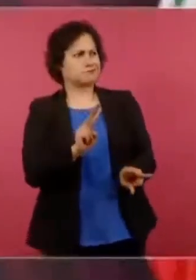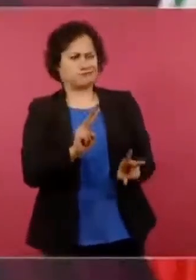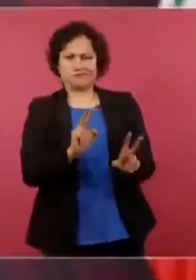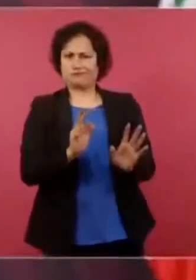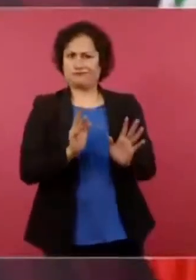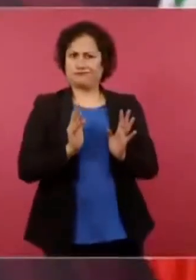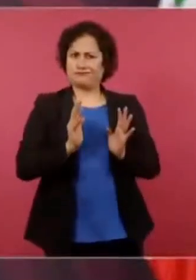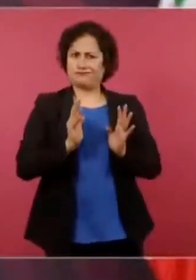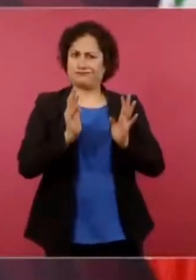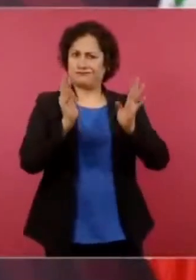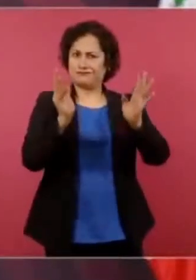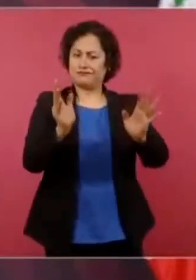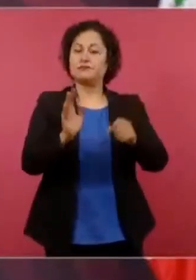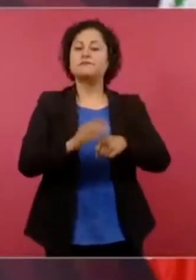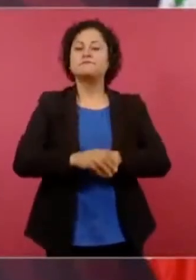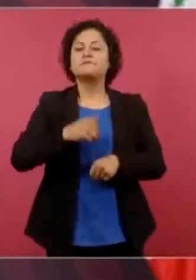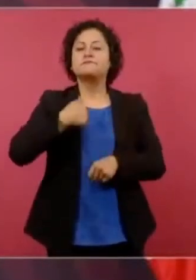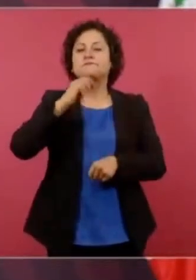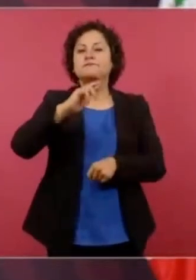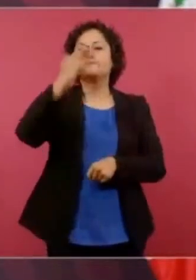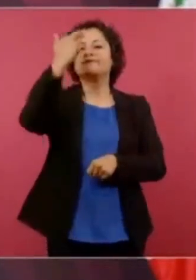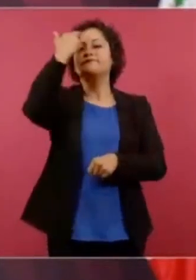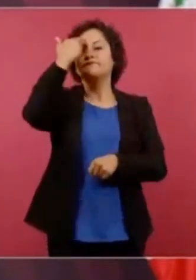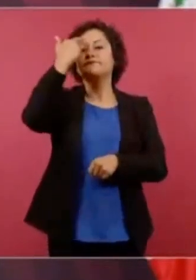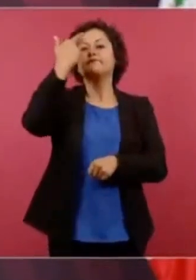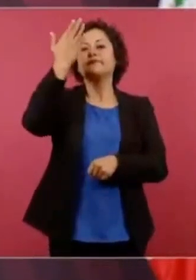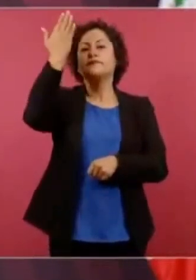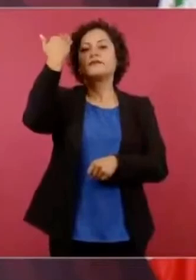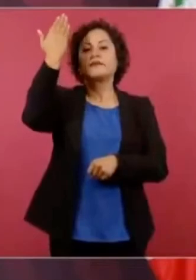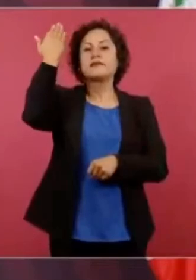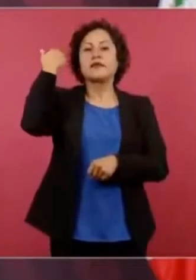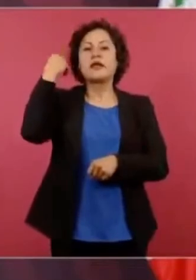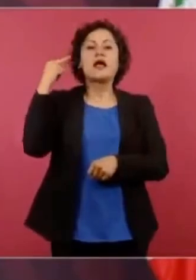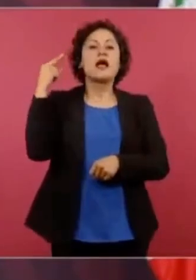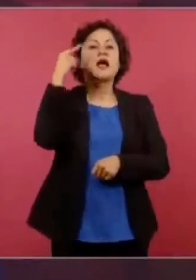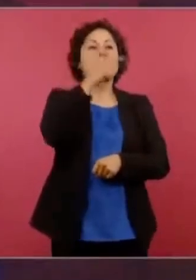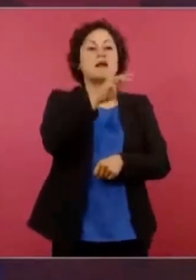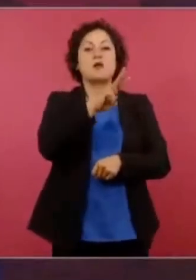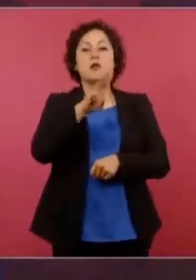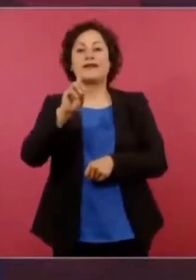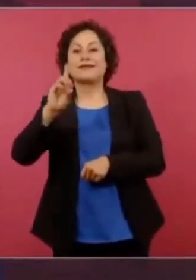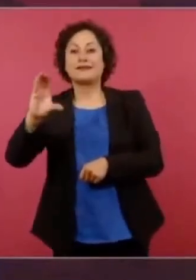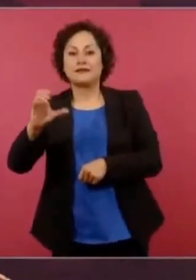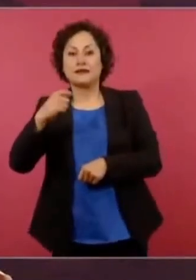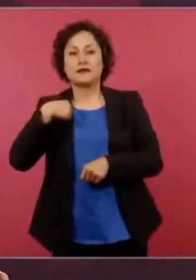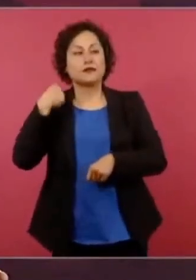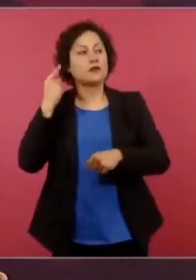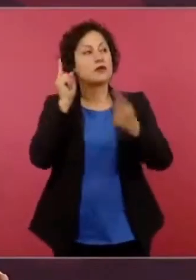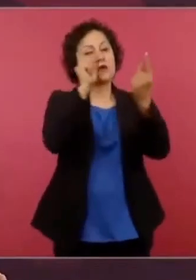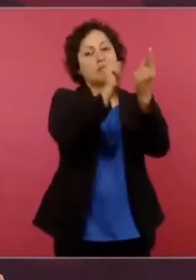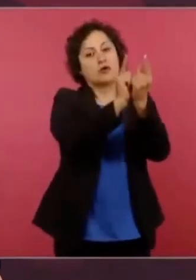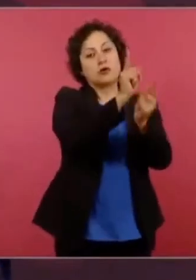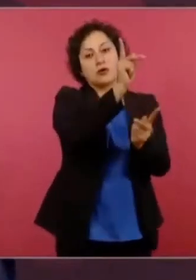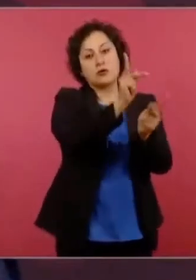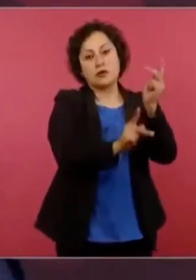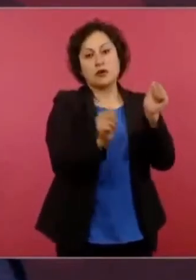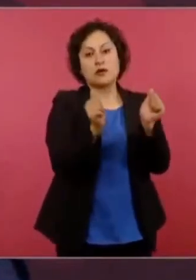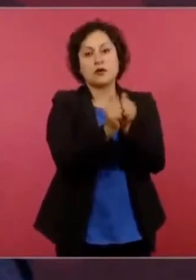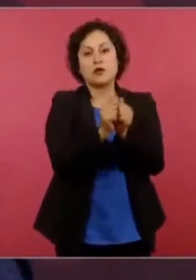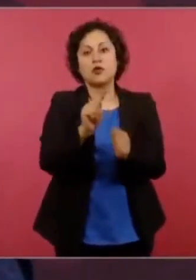presidente Trump una de las veces en Washington, me llamó mucho la atención